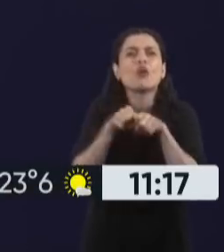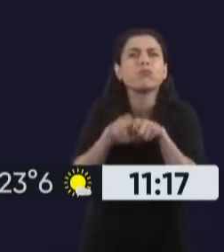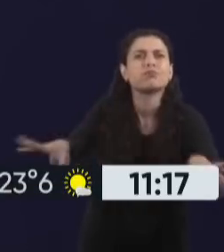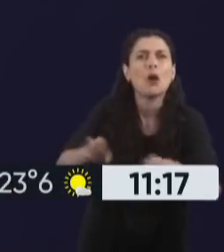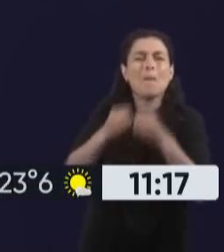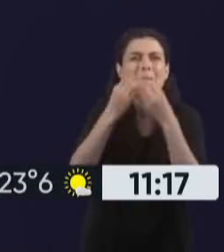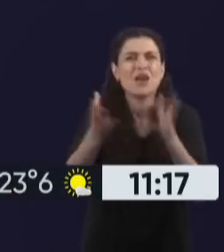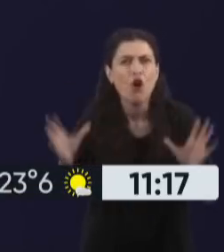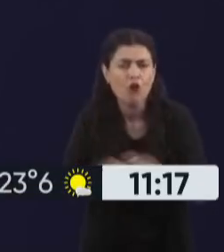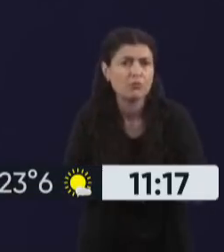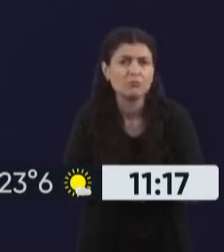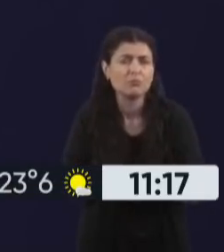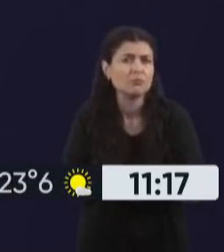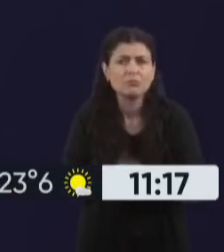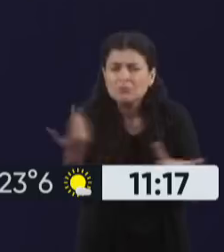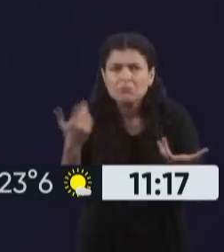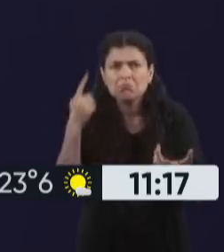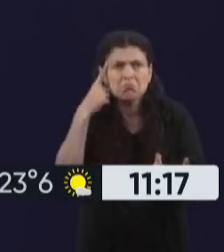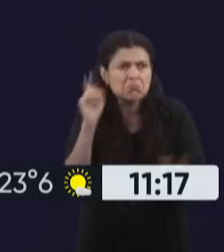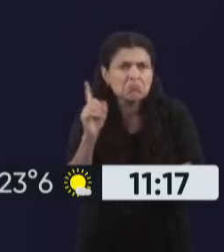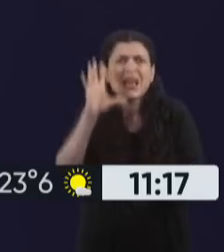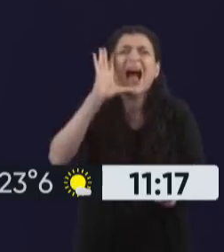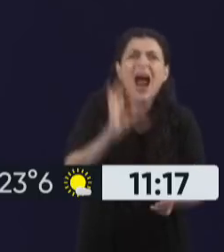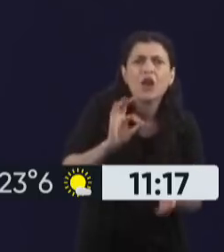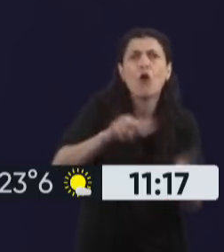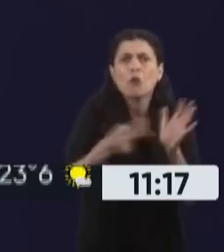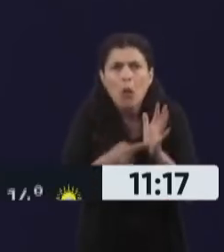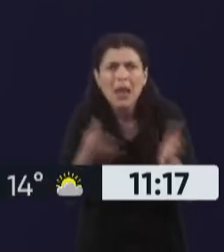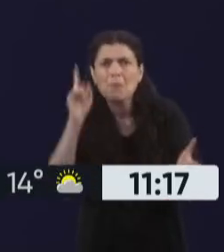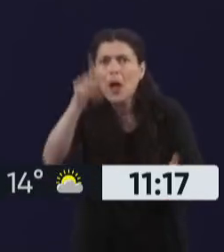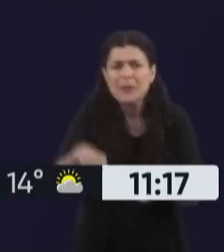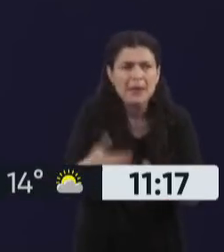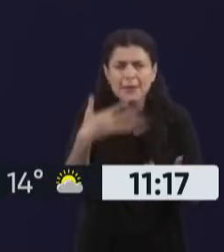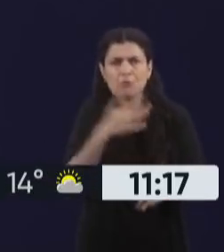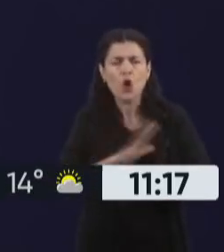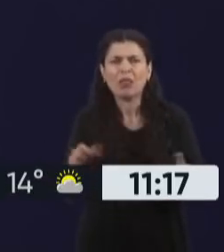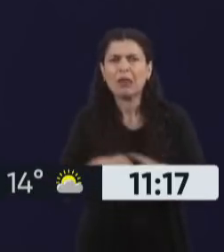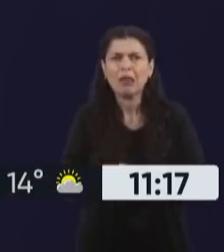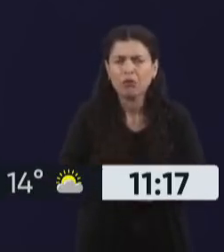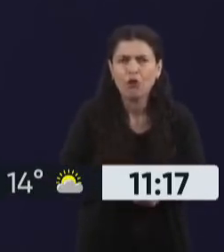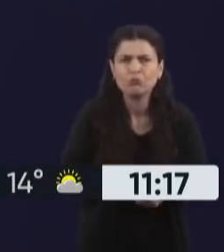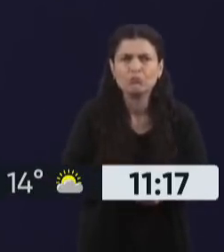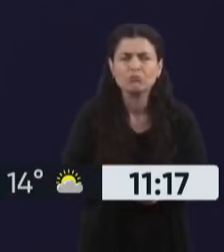libertad de comercio. No vemos que pueda generar ningún tipo de no sé qué definición usaste, roce